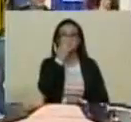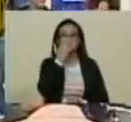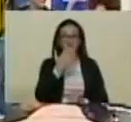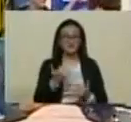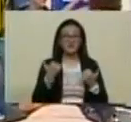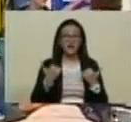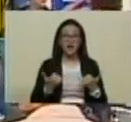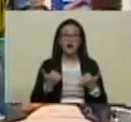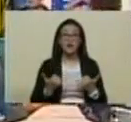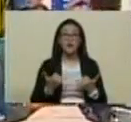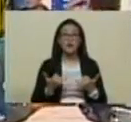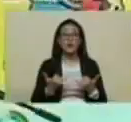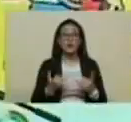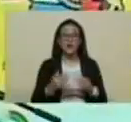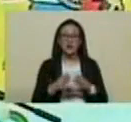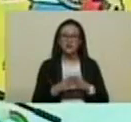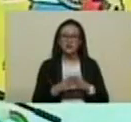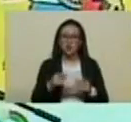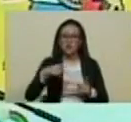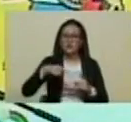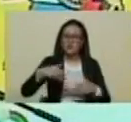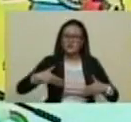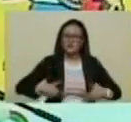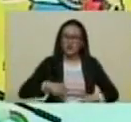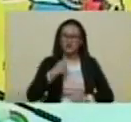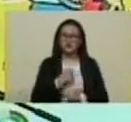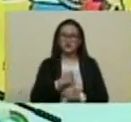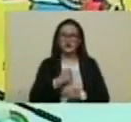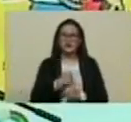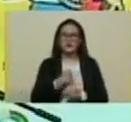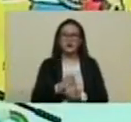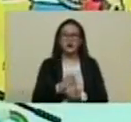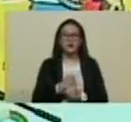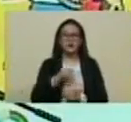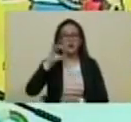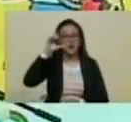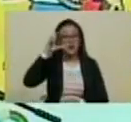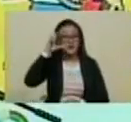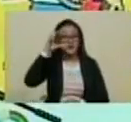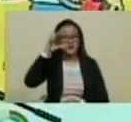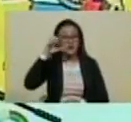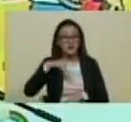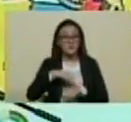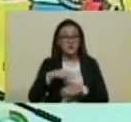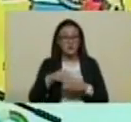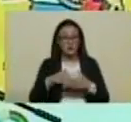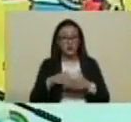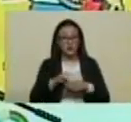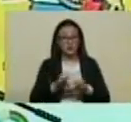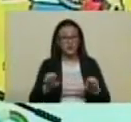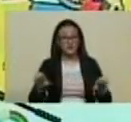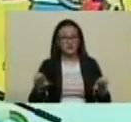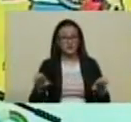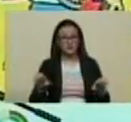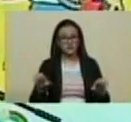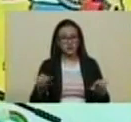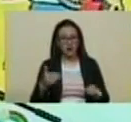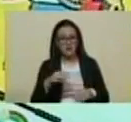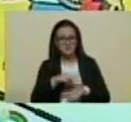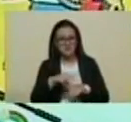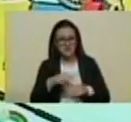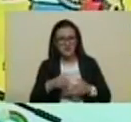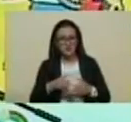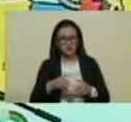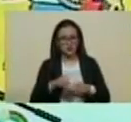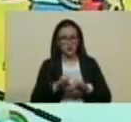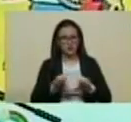Ahora, fíjense, todo esto amerita mucho esfuerzo, mucho trabajo, compañero Elías Agua, ministro de Educación. Tenemos un ministro de